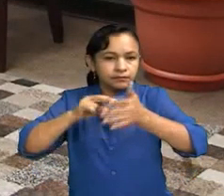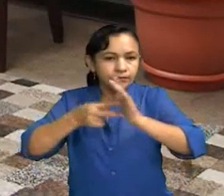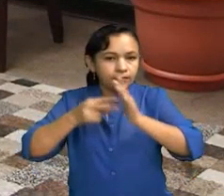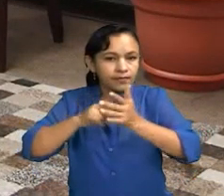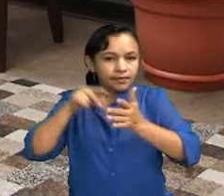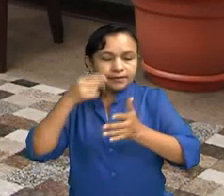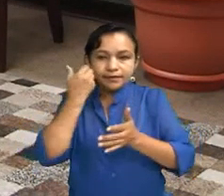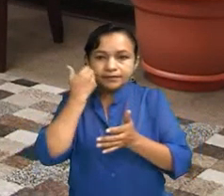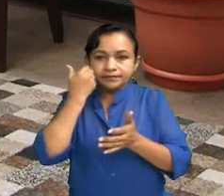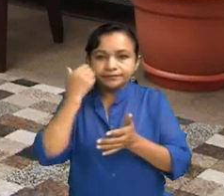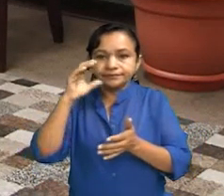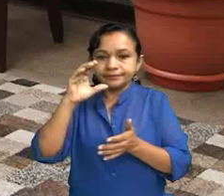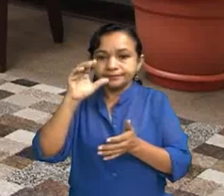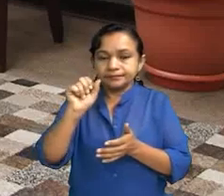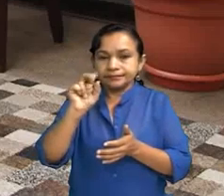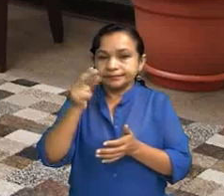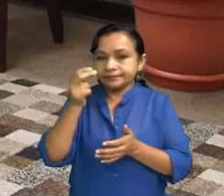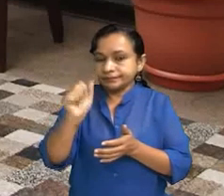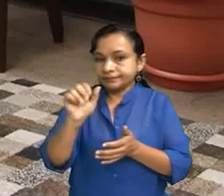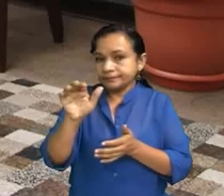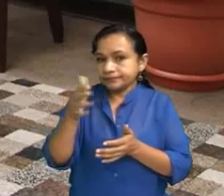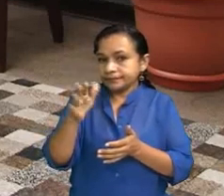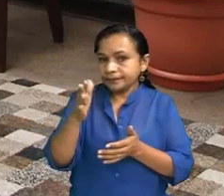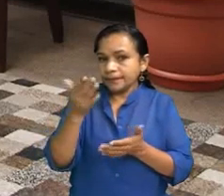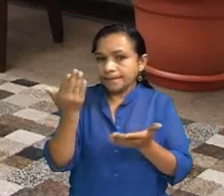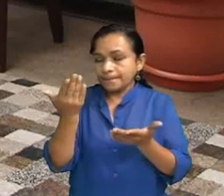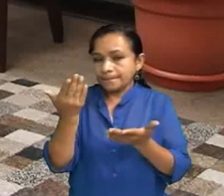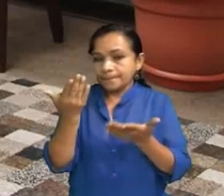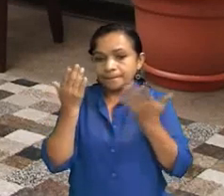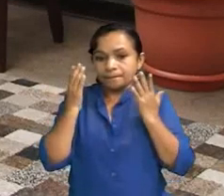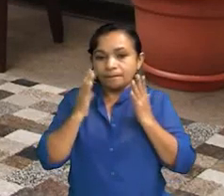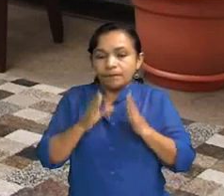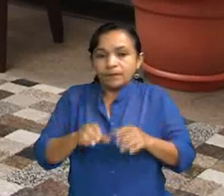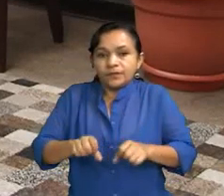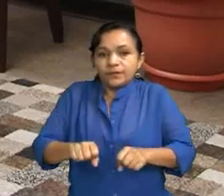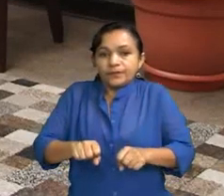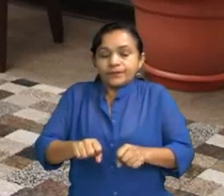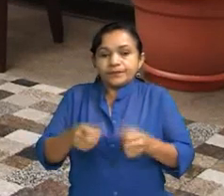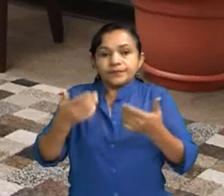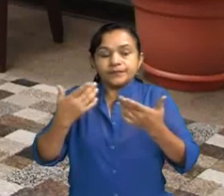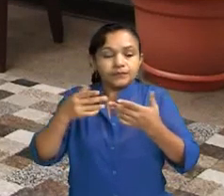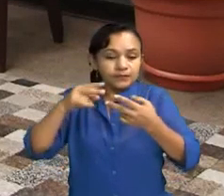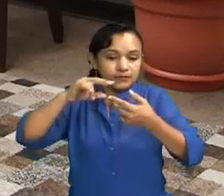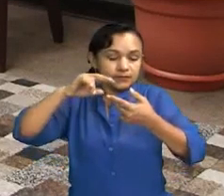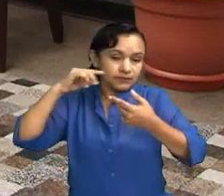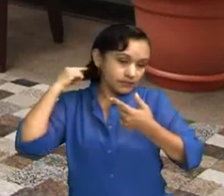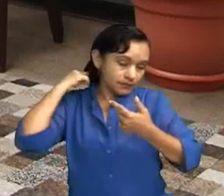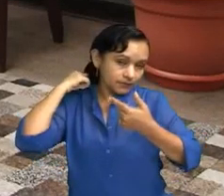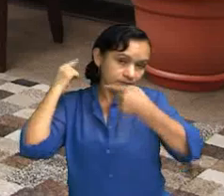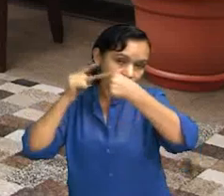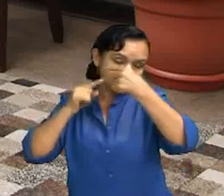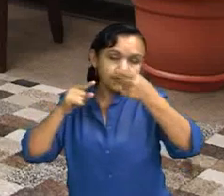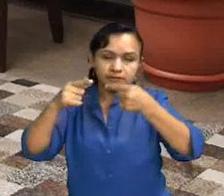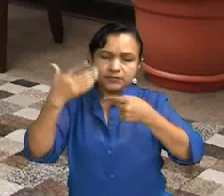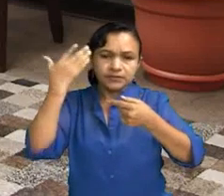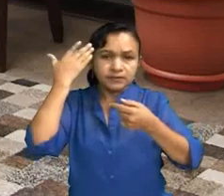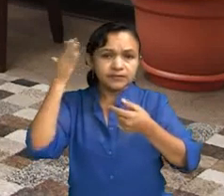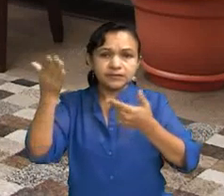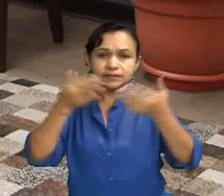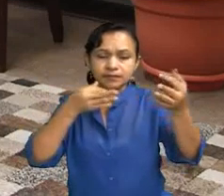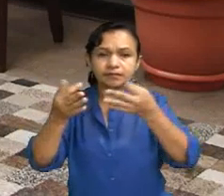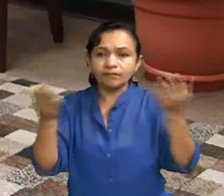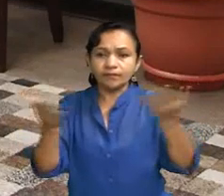causa? Yo tengo conocimiento más o menos que causa inmovilidad, porque afecta el sistema nervioso. Obviamente usted tiene más conocimiento